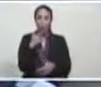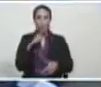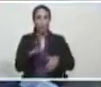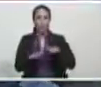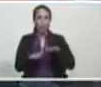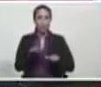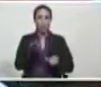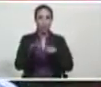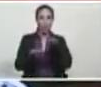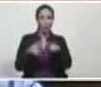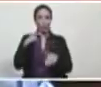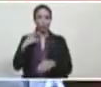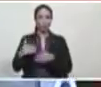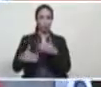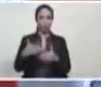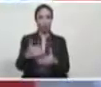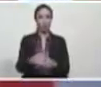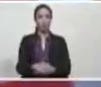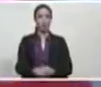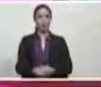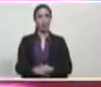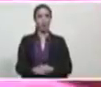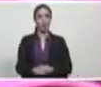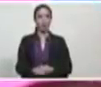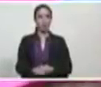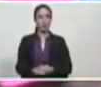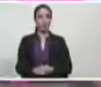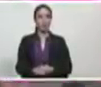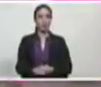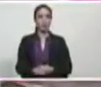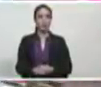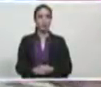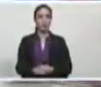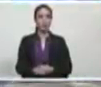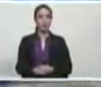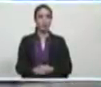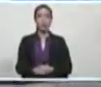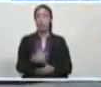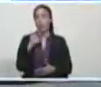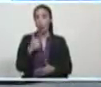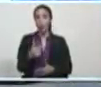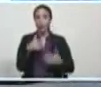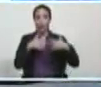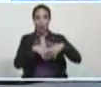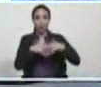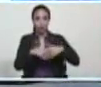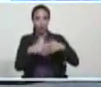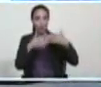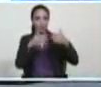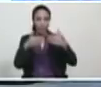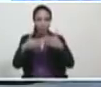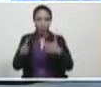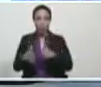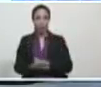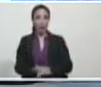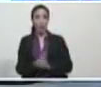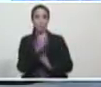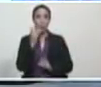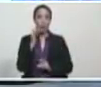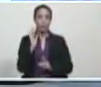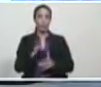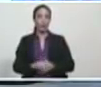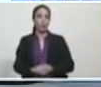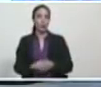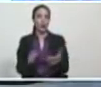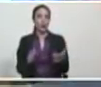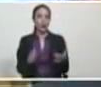paso. Y el elemento vital es que las plantas públicas, mixtas como Yutón, con